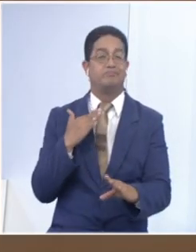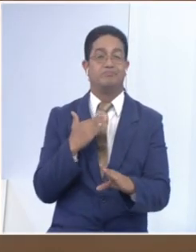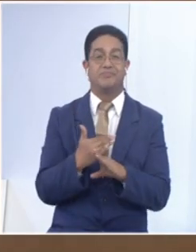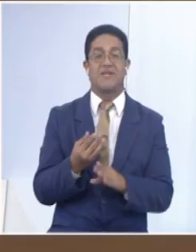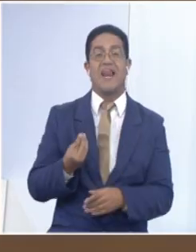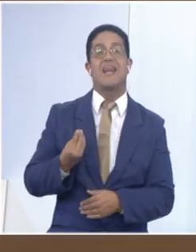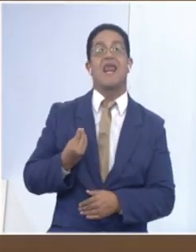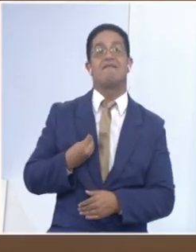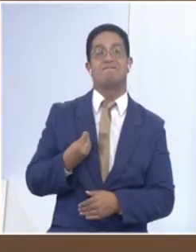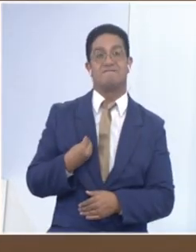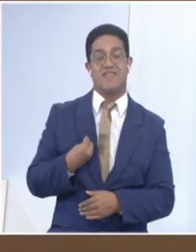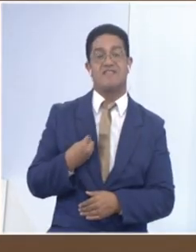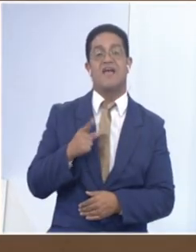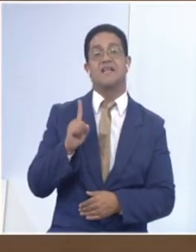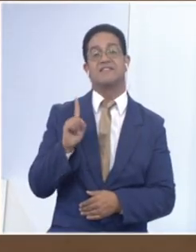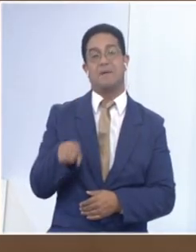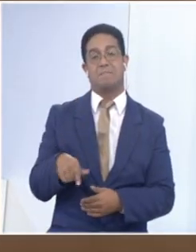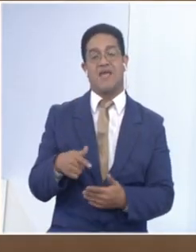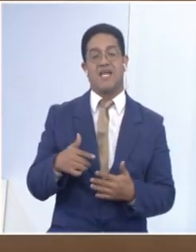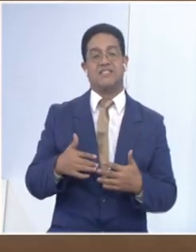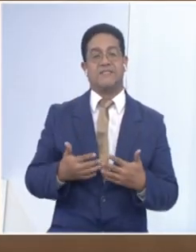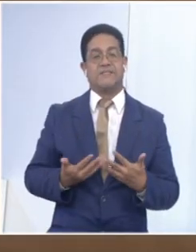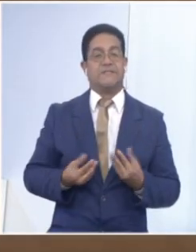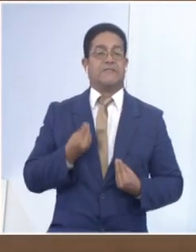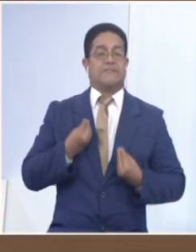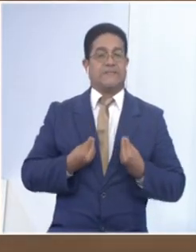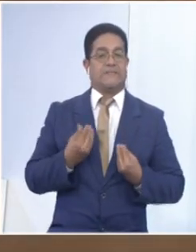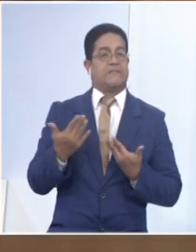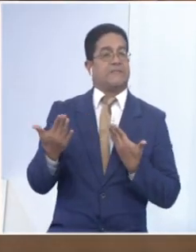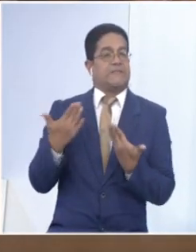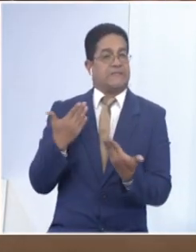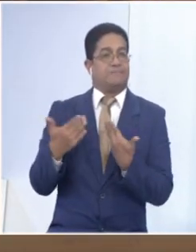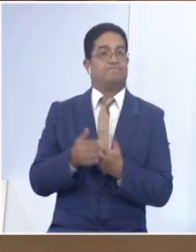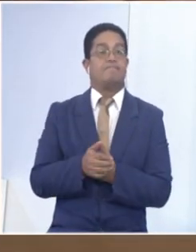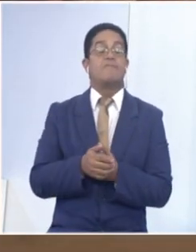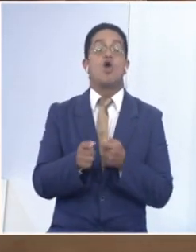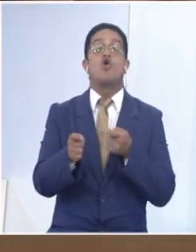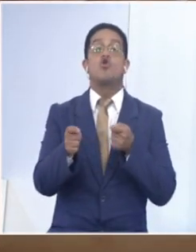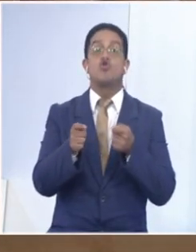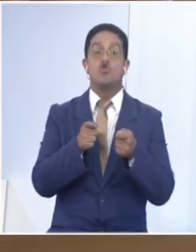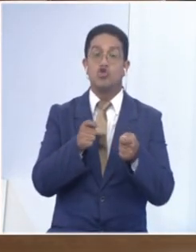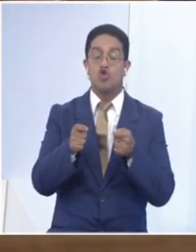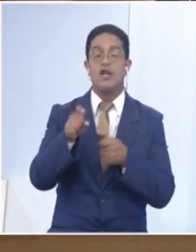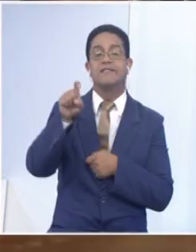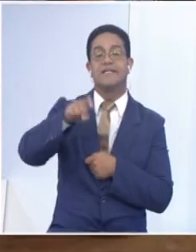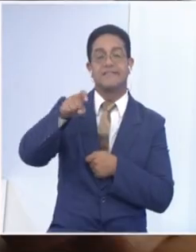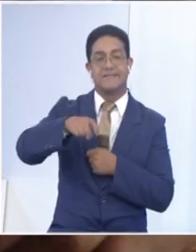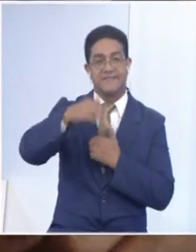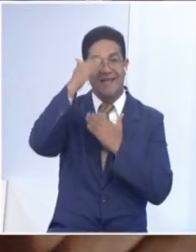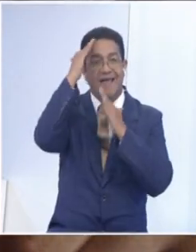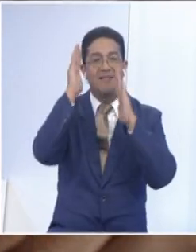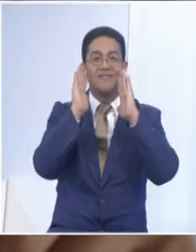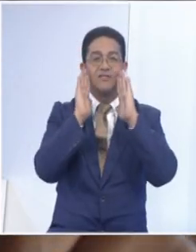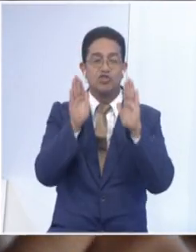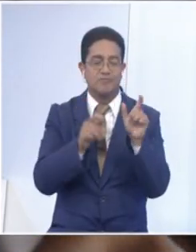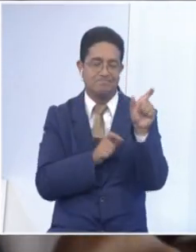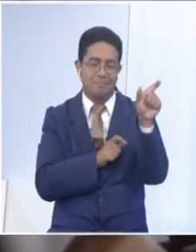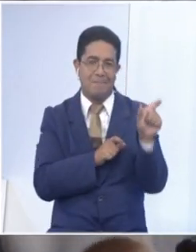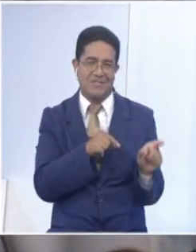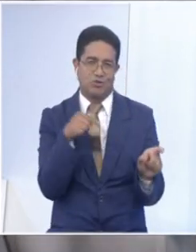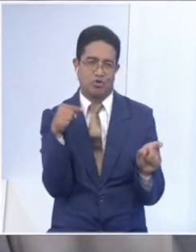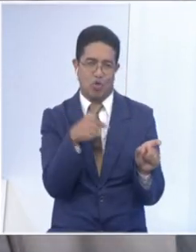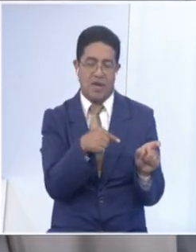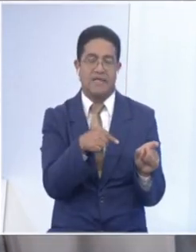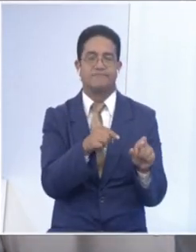diaria, incluyendo el estado de ánimo y las relaciones. Un manejo eficaz requiere un enfoque integral centrado en el paciente, que